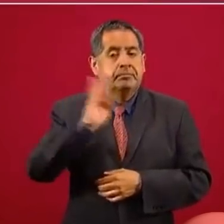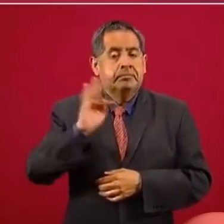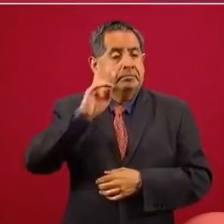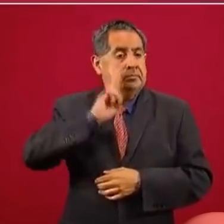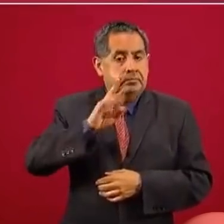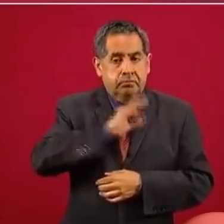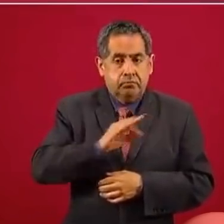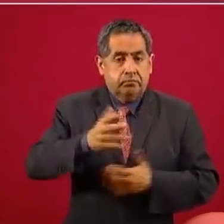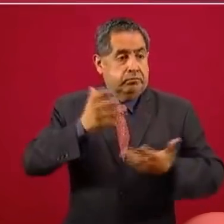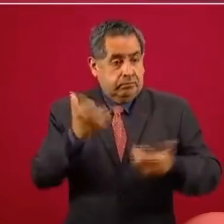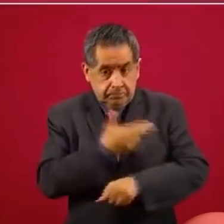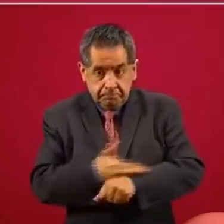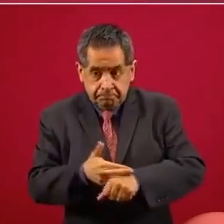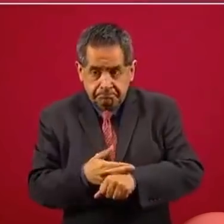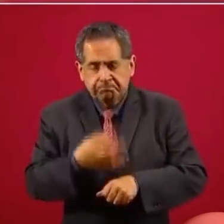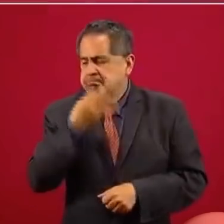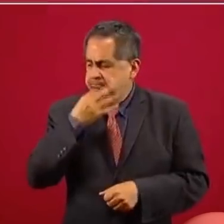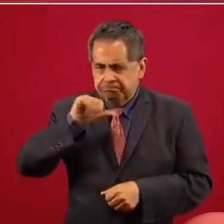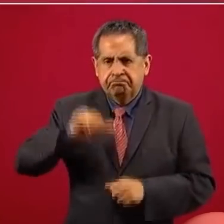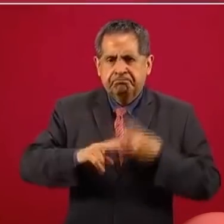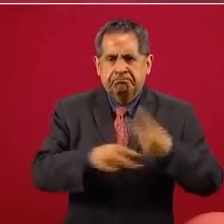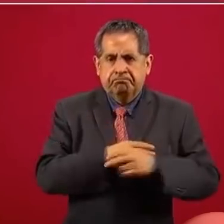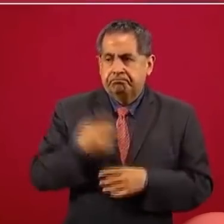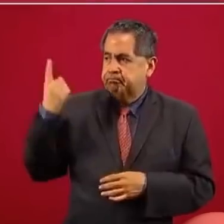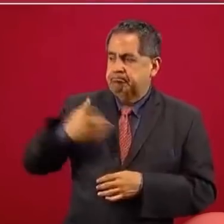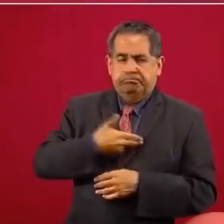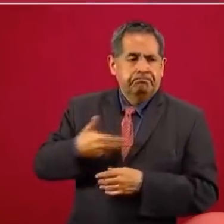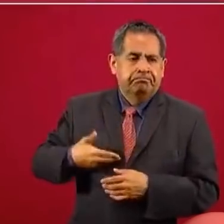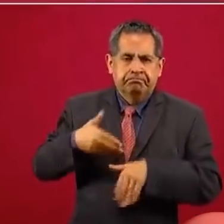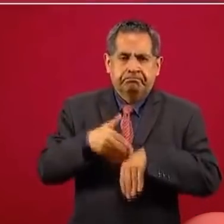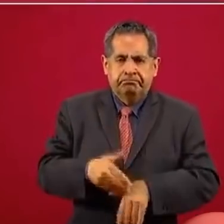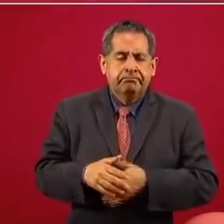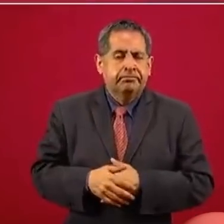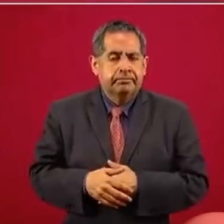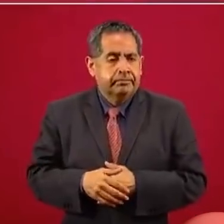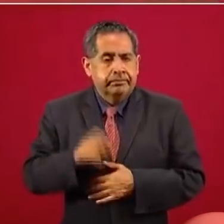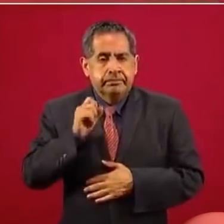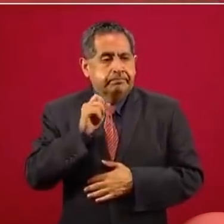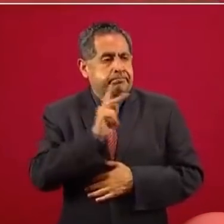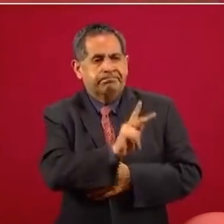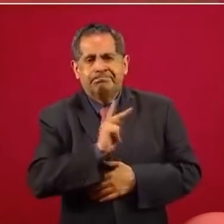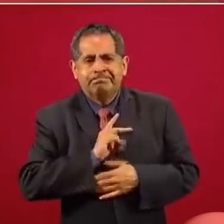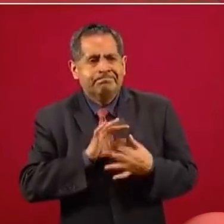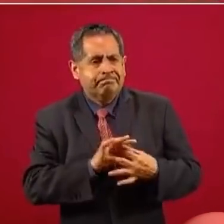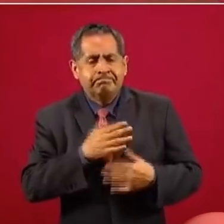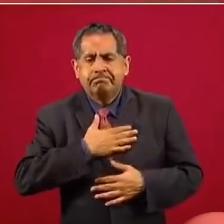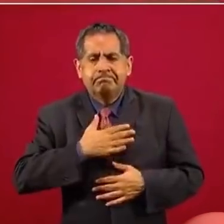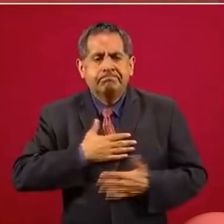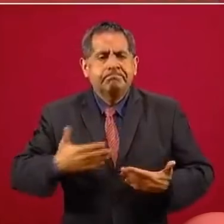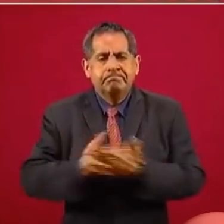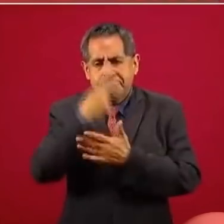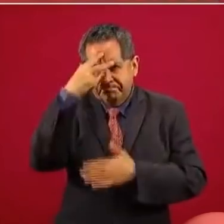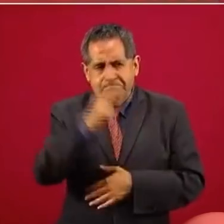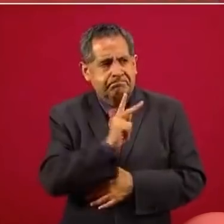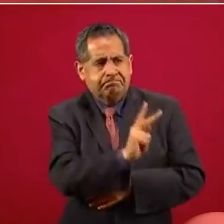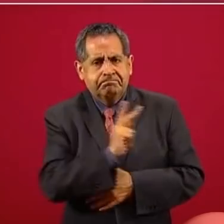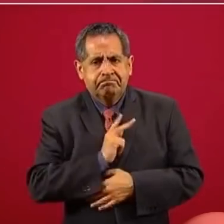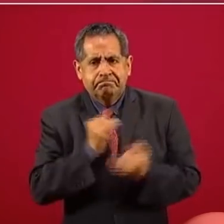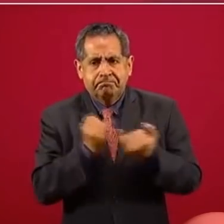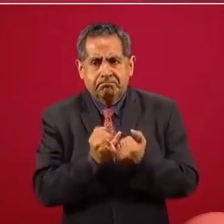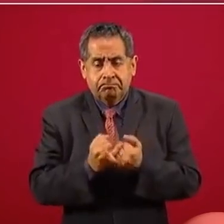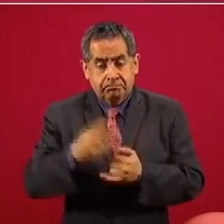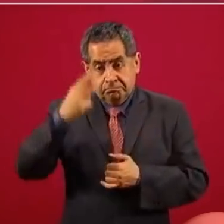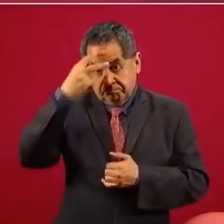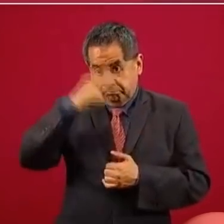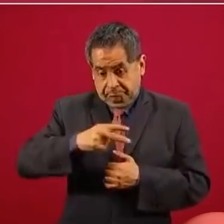y debemos hacer algo, lo hacemos inmediatamente, porque es la instrucción que tenemos. Son parte de la nación mexicana. El